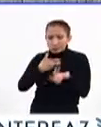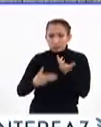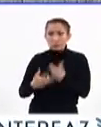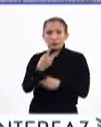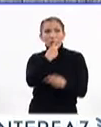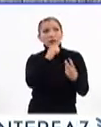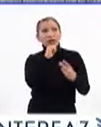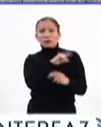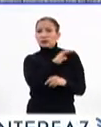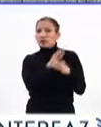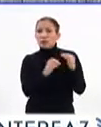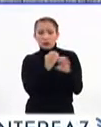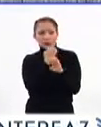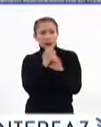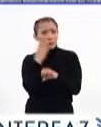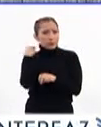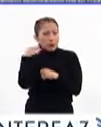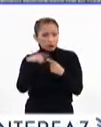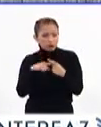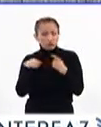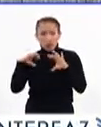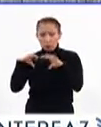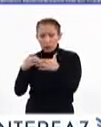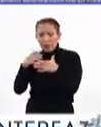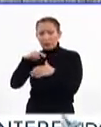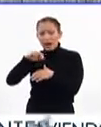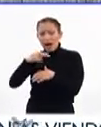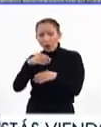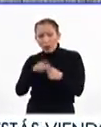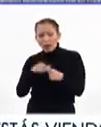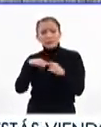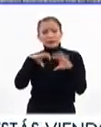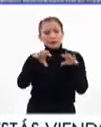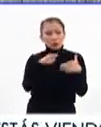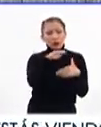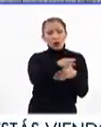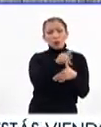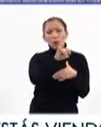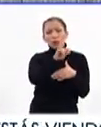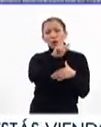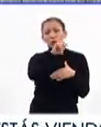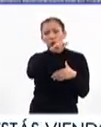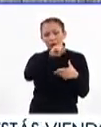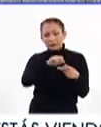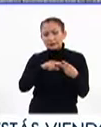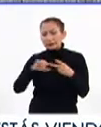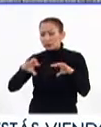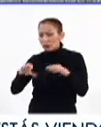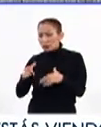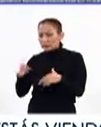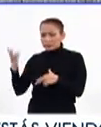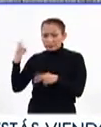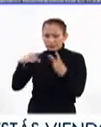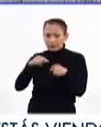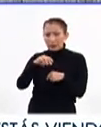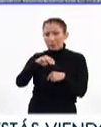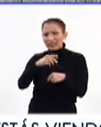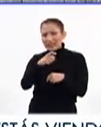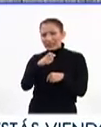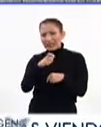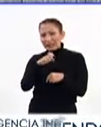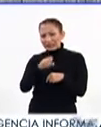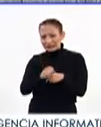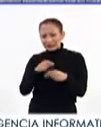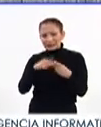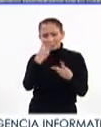Vienen pues de todo el estado de Veracruz, vienen comunidades nahuas, comunidades popolucas, vienen mijes